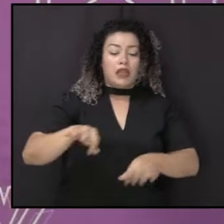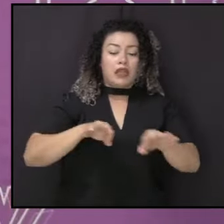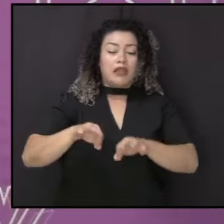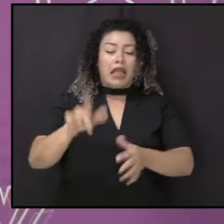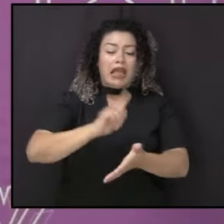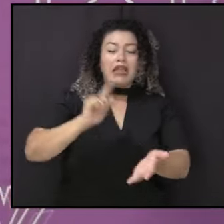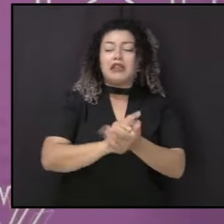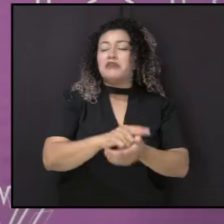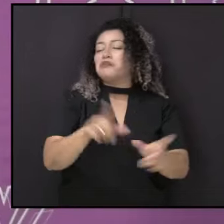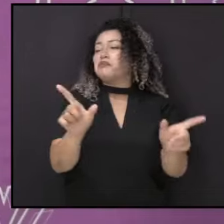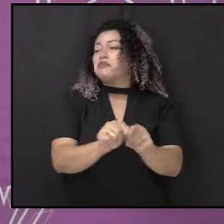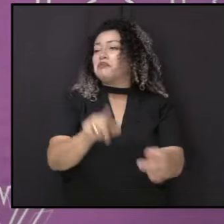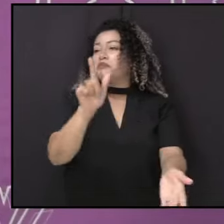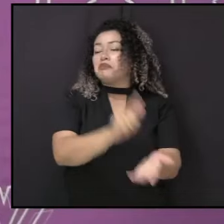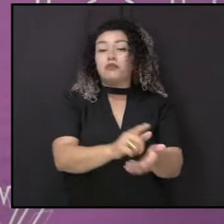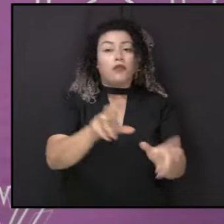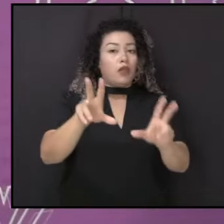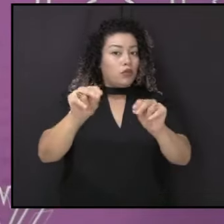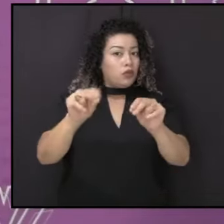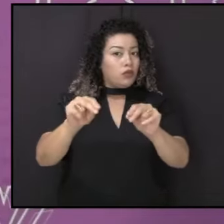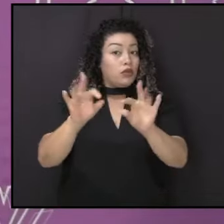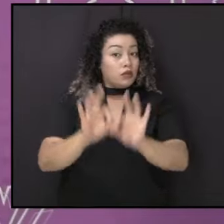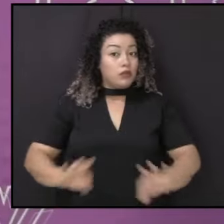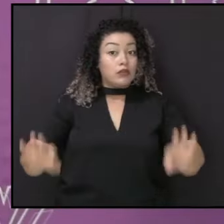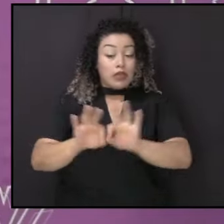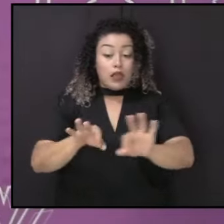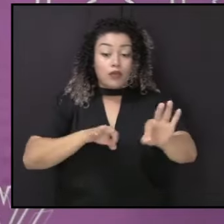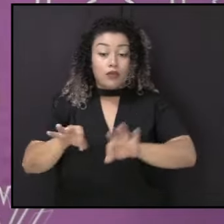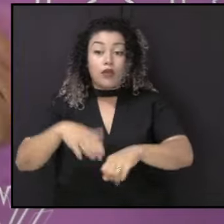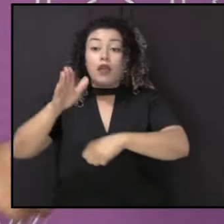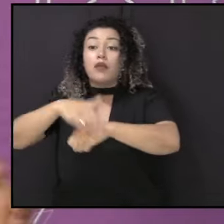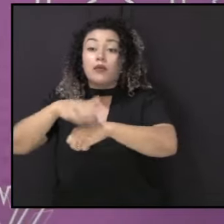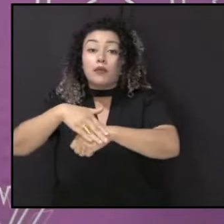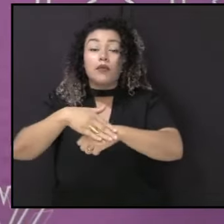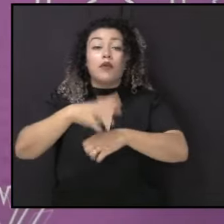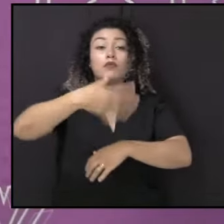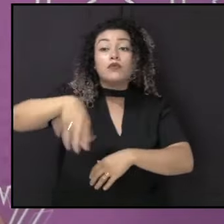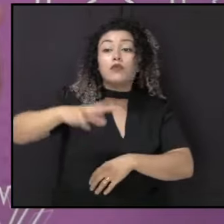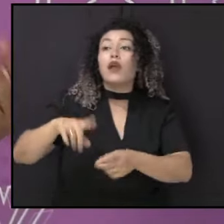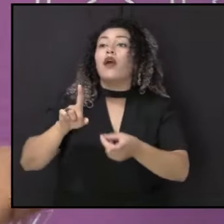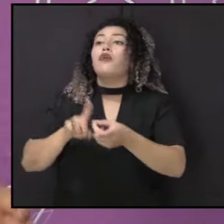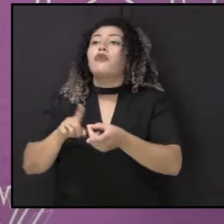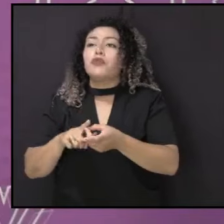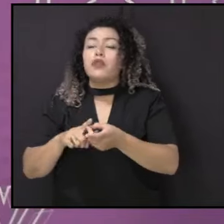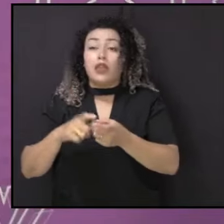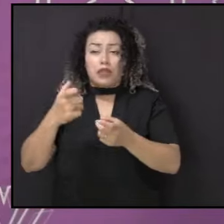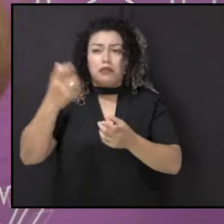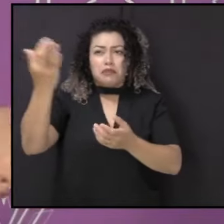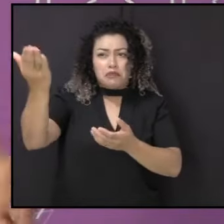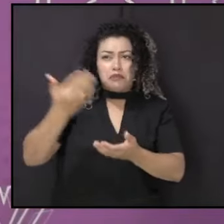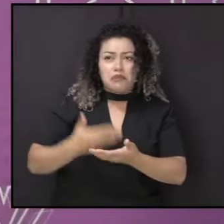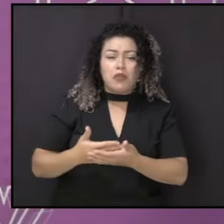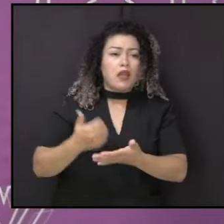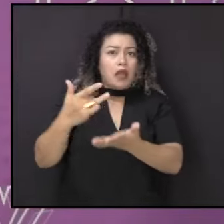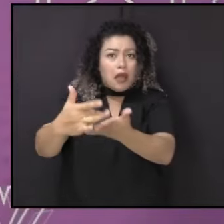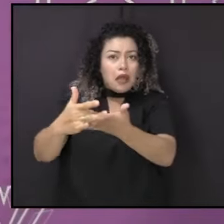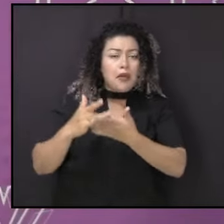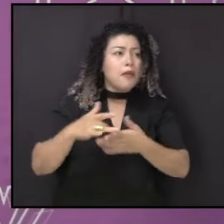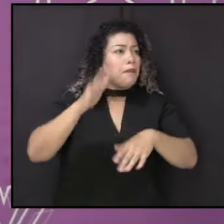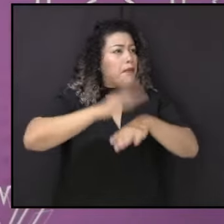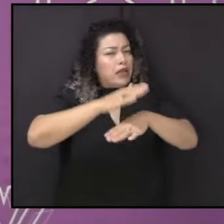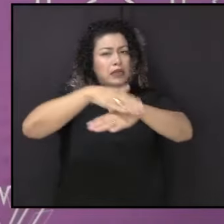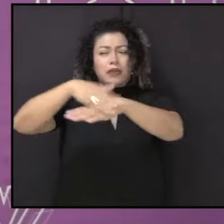que es fundamental, pero también gestionar, también traer buenas nuevas, traer dinero, traer apoyos, traer